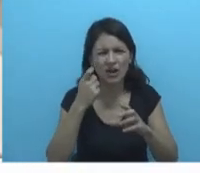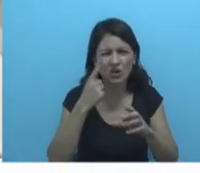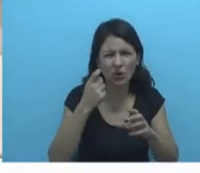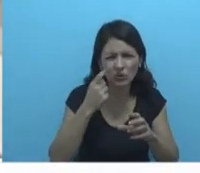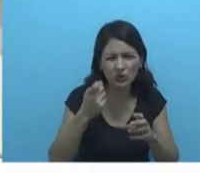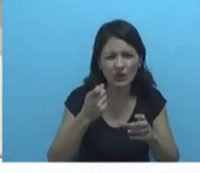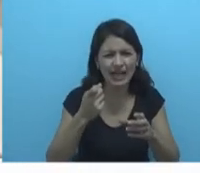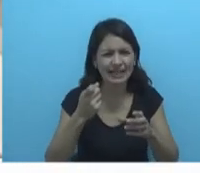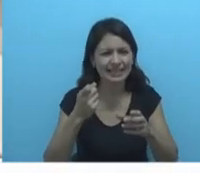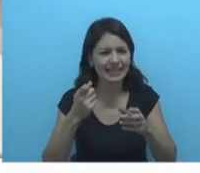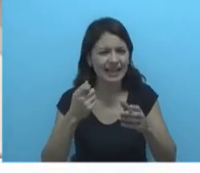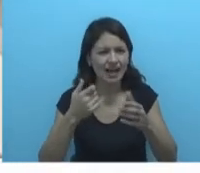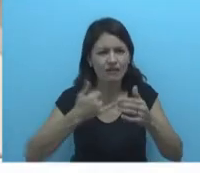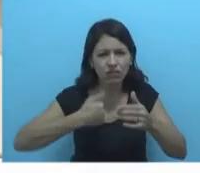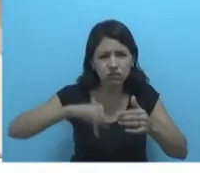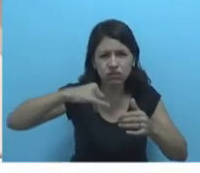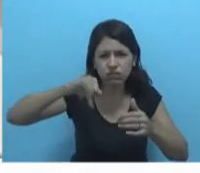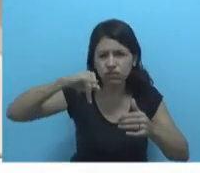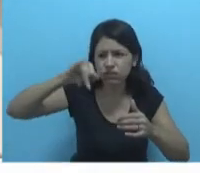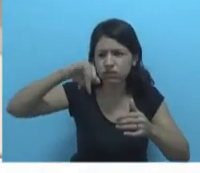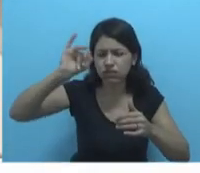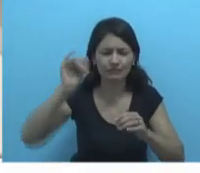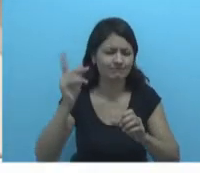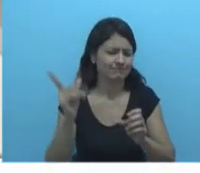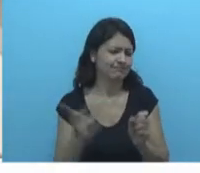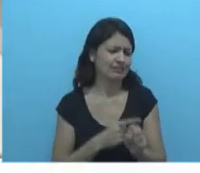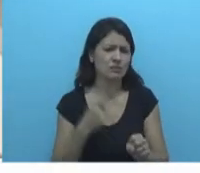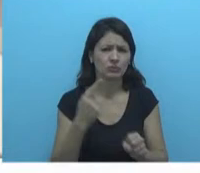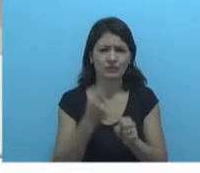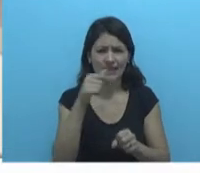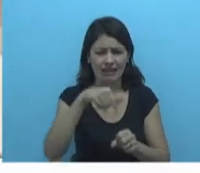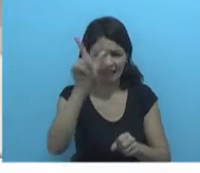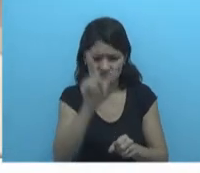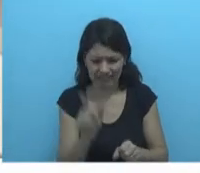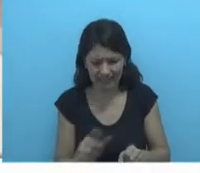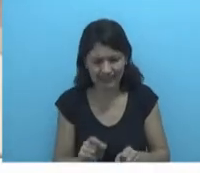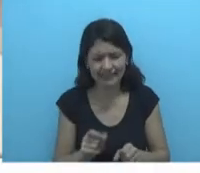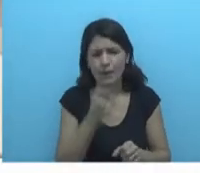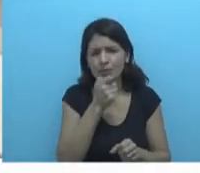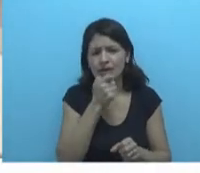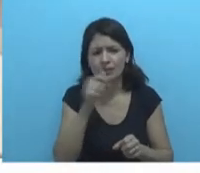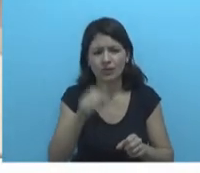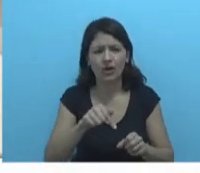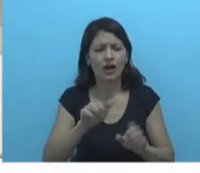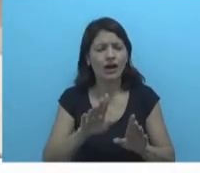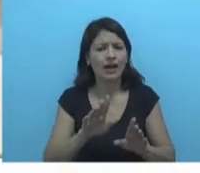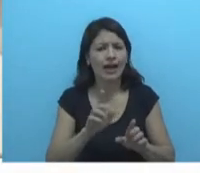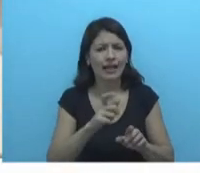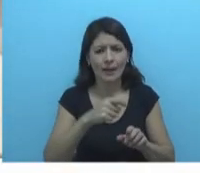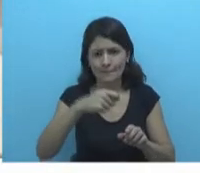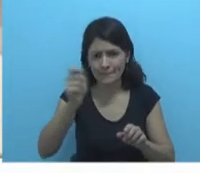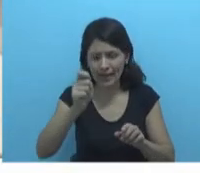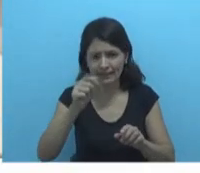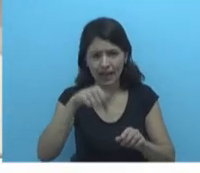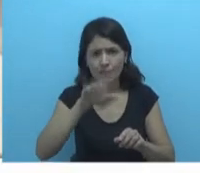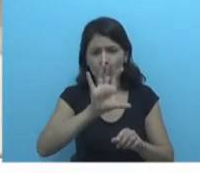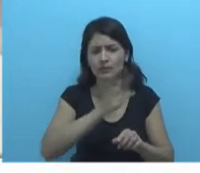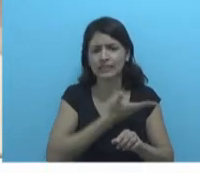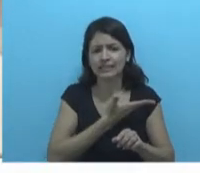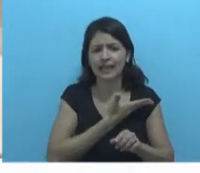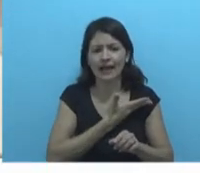República Argentina. Y vamos y vemos las mediciones del INDEC, del IPEC de este mes en la provincia de